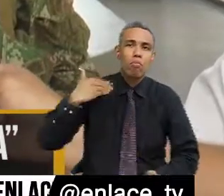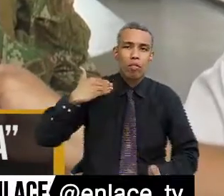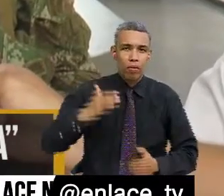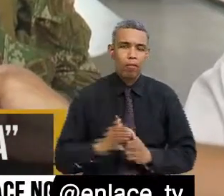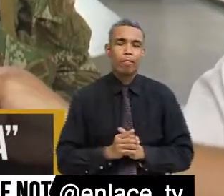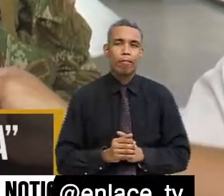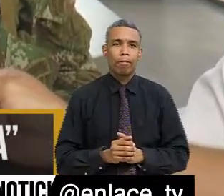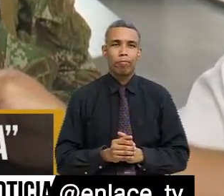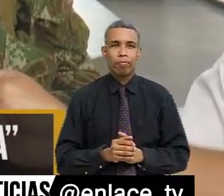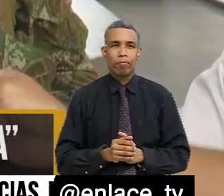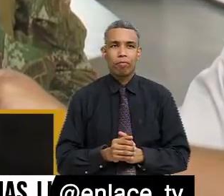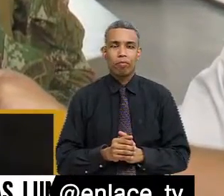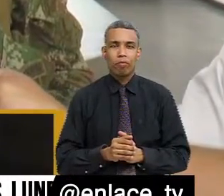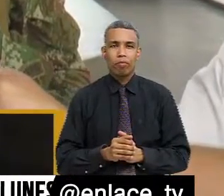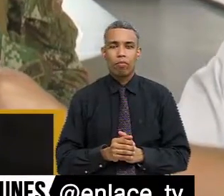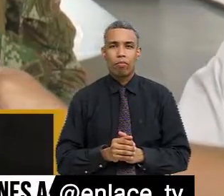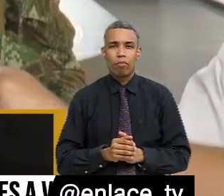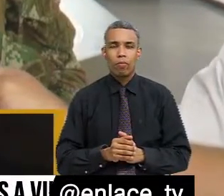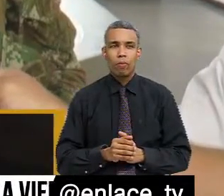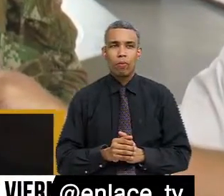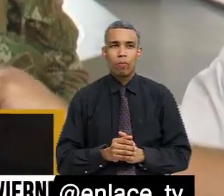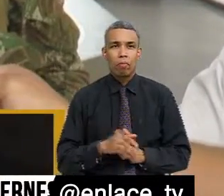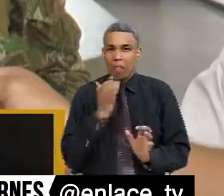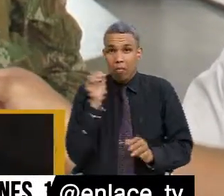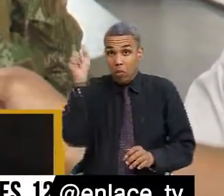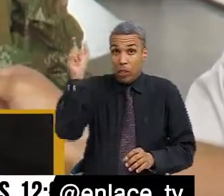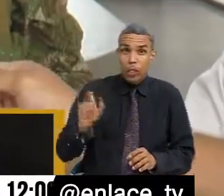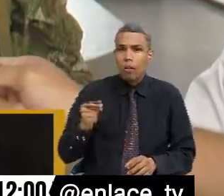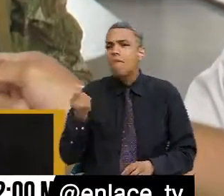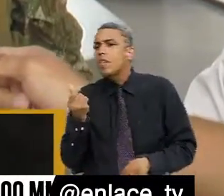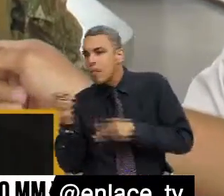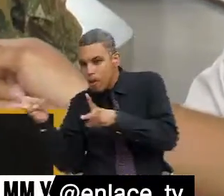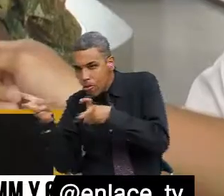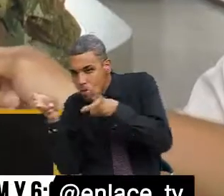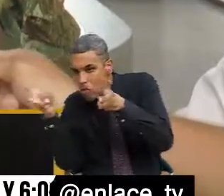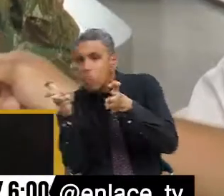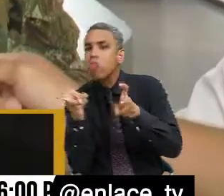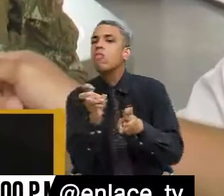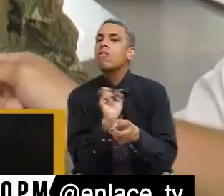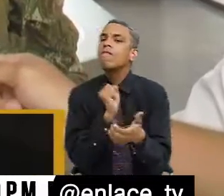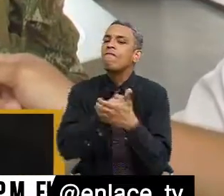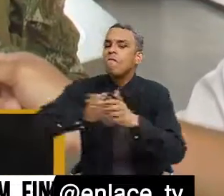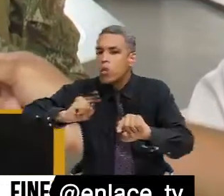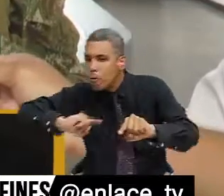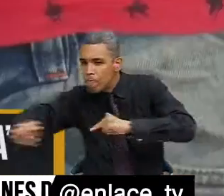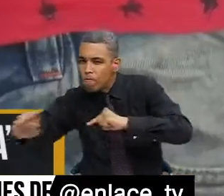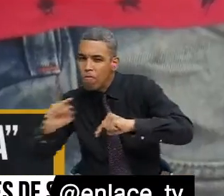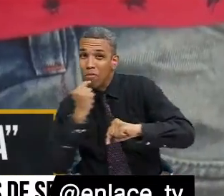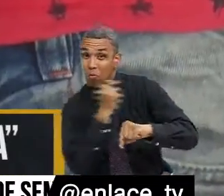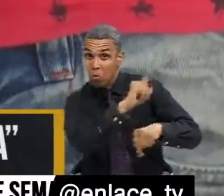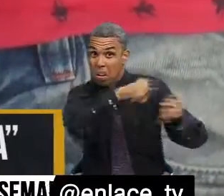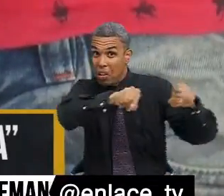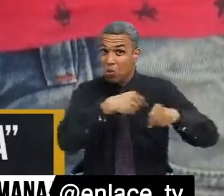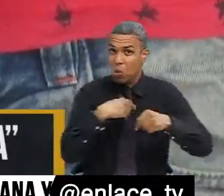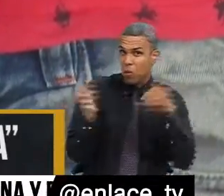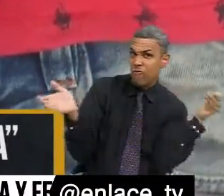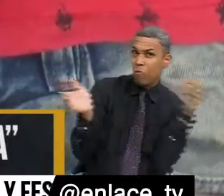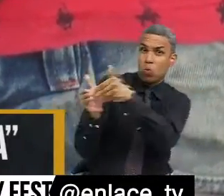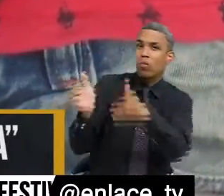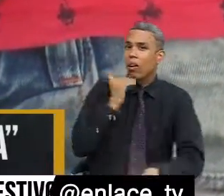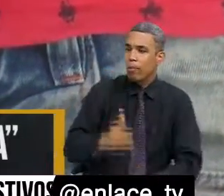persona que pretendiera meterse ahí en el camino de ellos, en este negocio, pues era una persona que